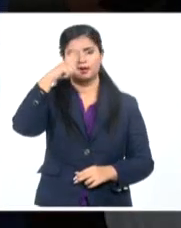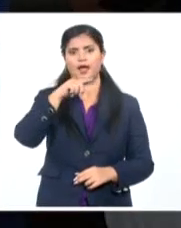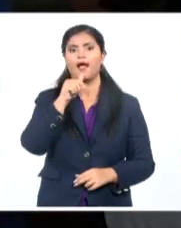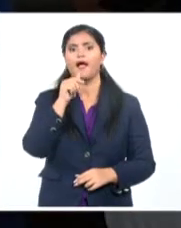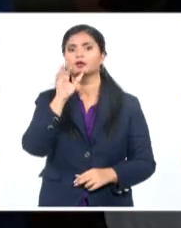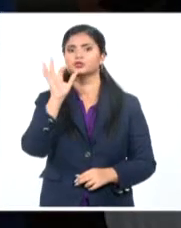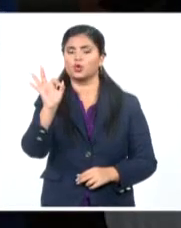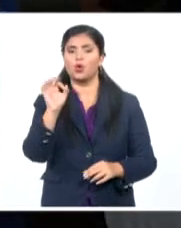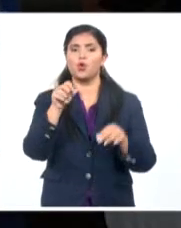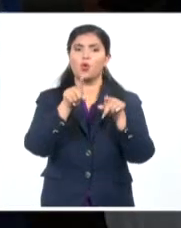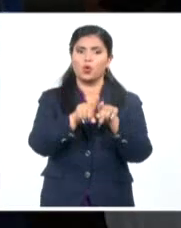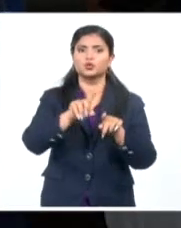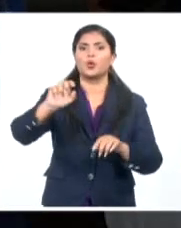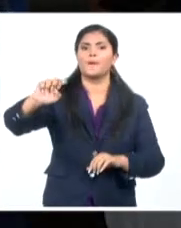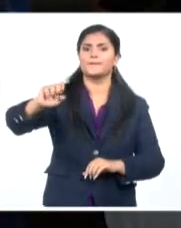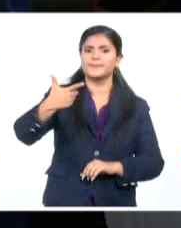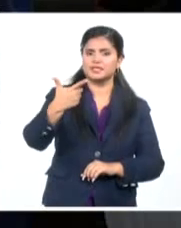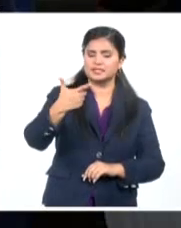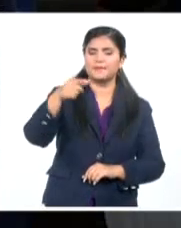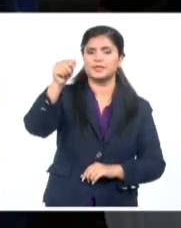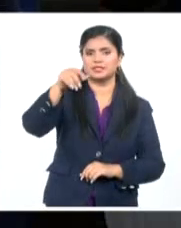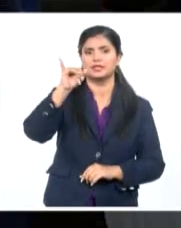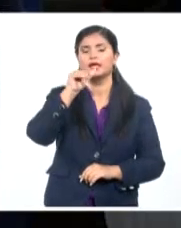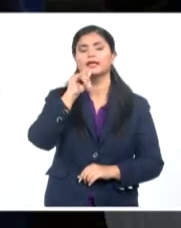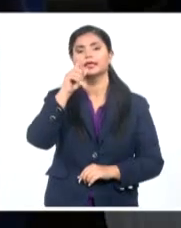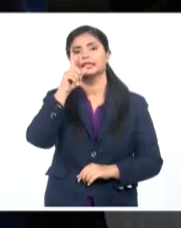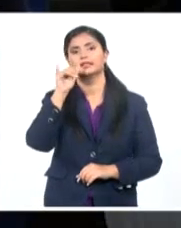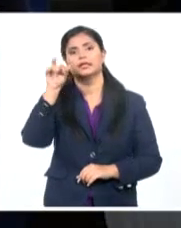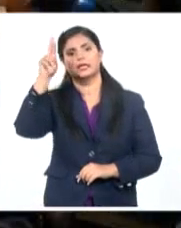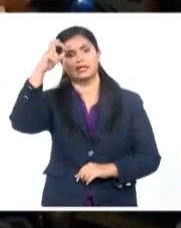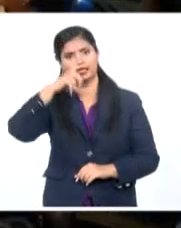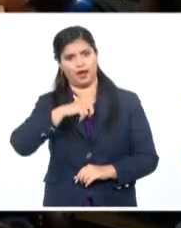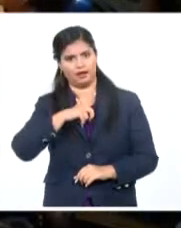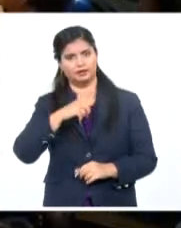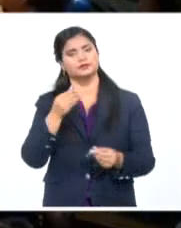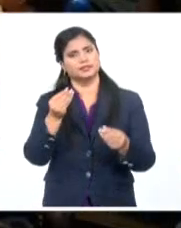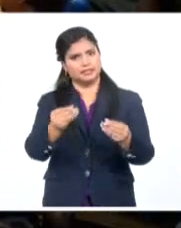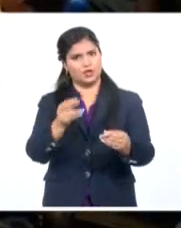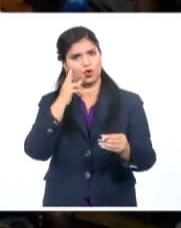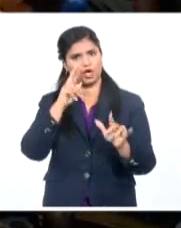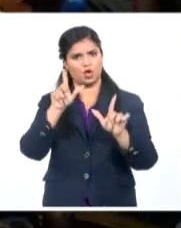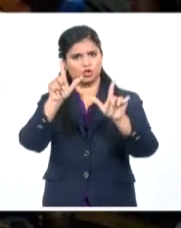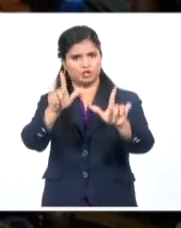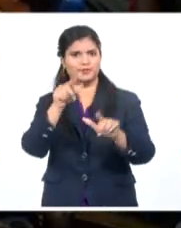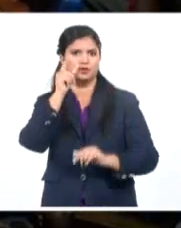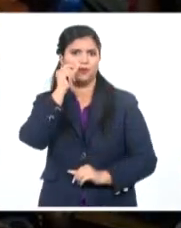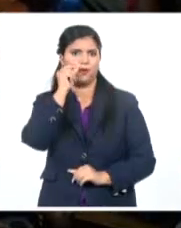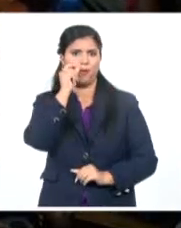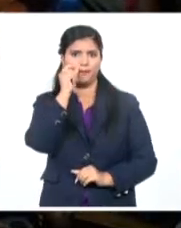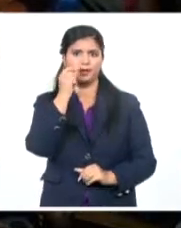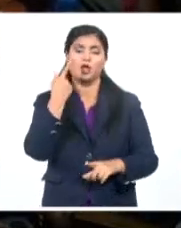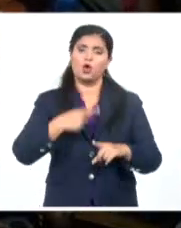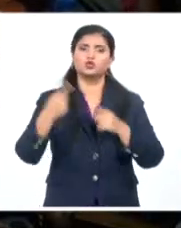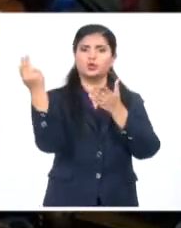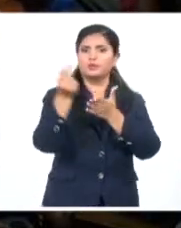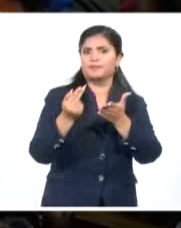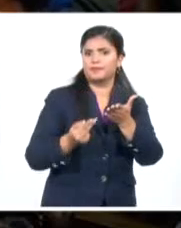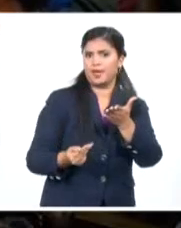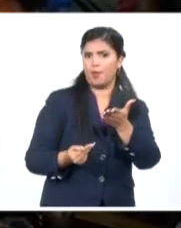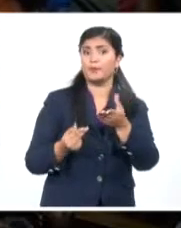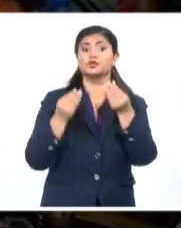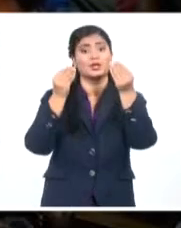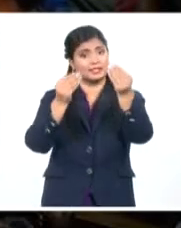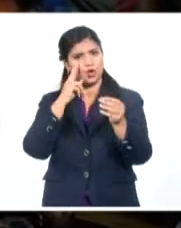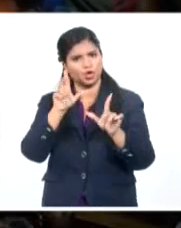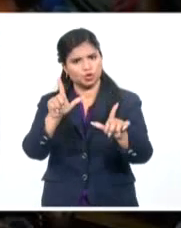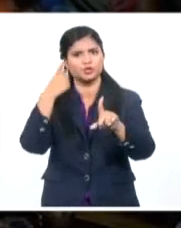Indira Fajardo en la ocasión la premio nacional de artes plásticas 2022 flora font y su entrega de una